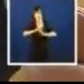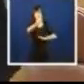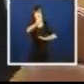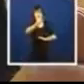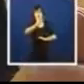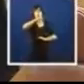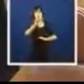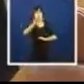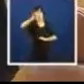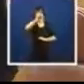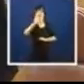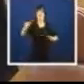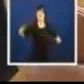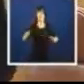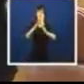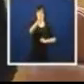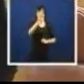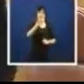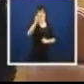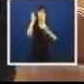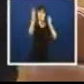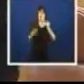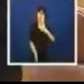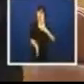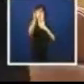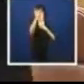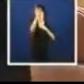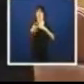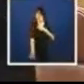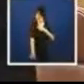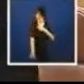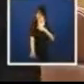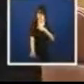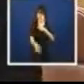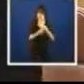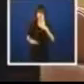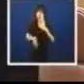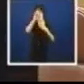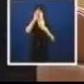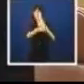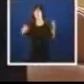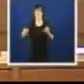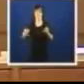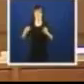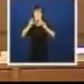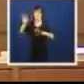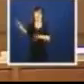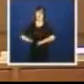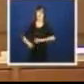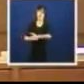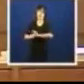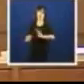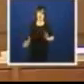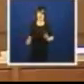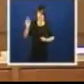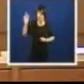en Montepío, debía de ser a única persoa en Santiago que non sabía o que buscaba o señor Conde Roa optando a alcaldía. Como presidente